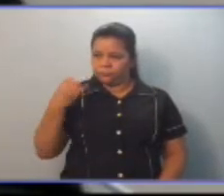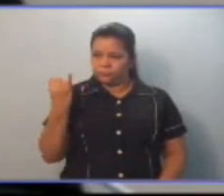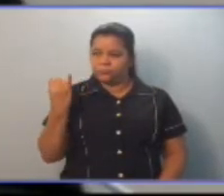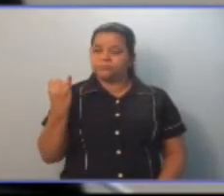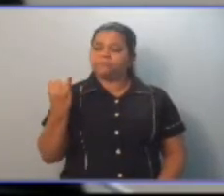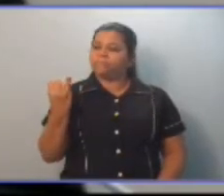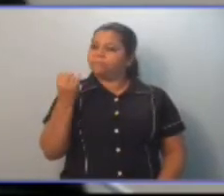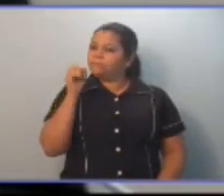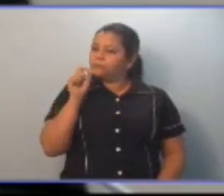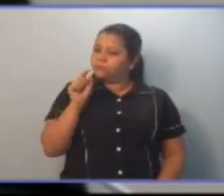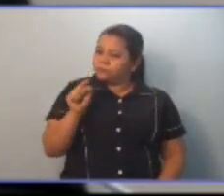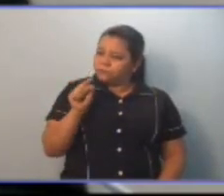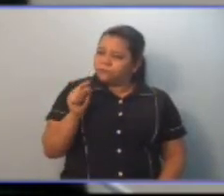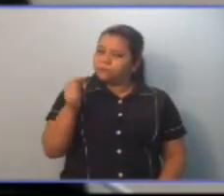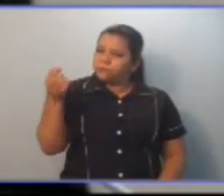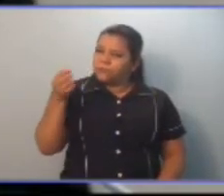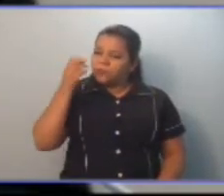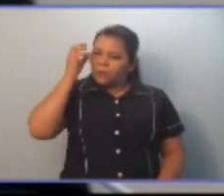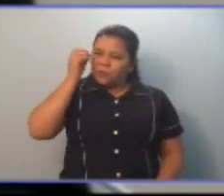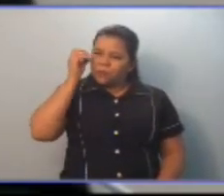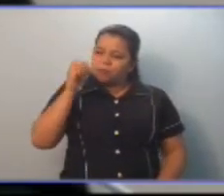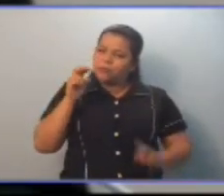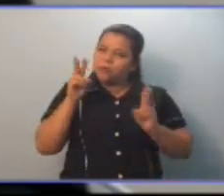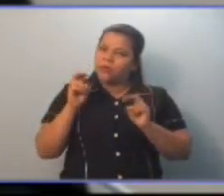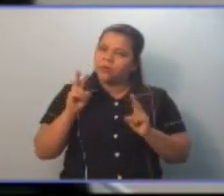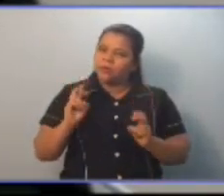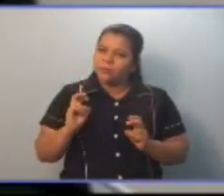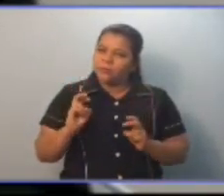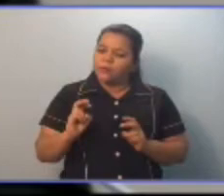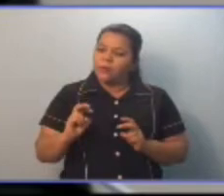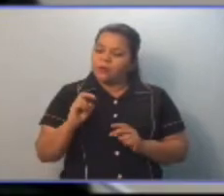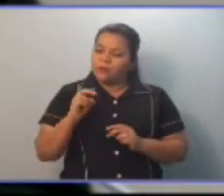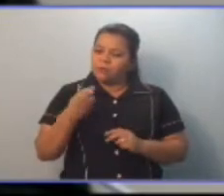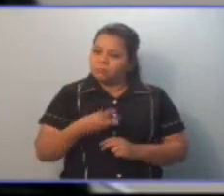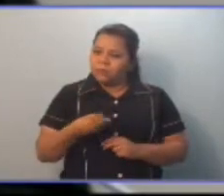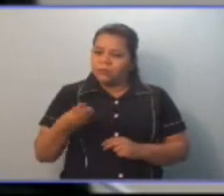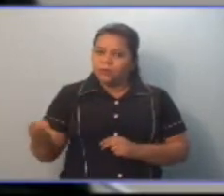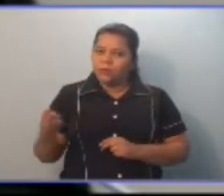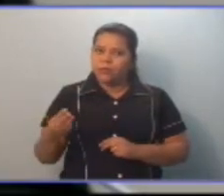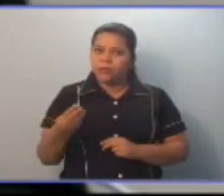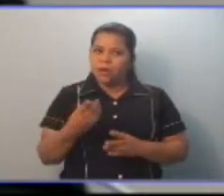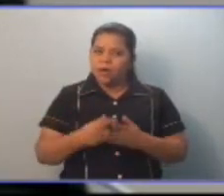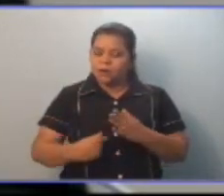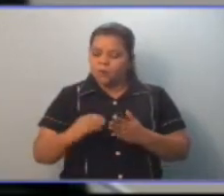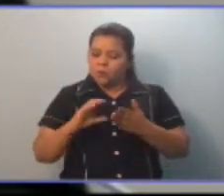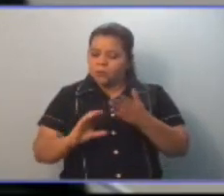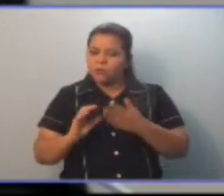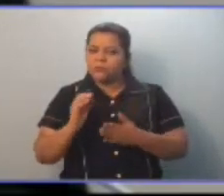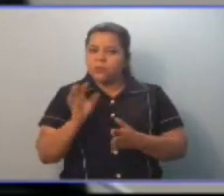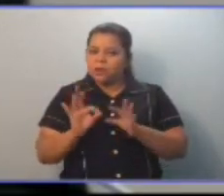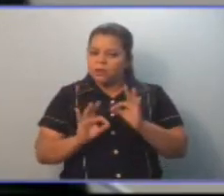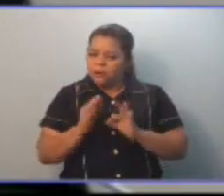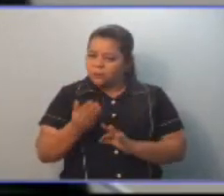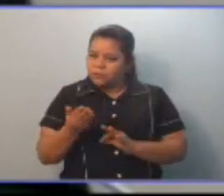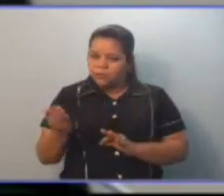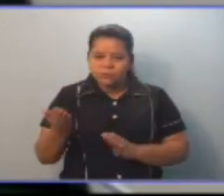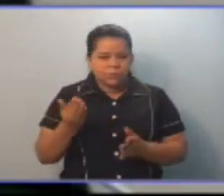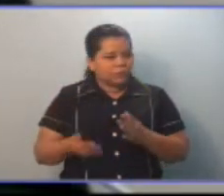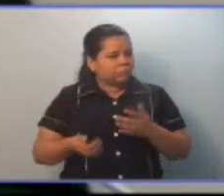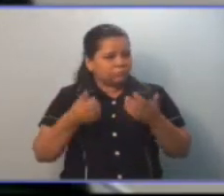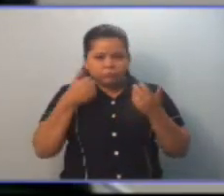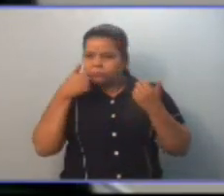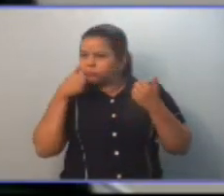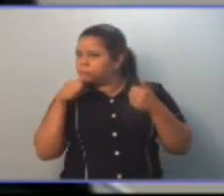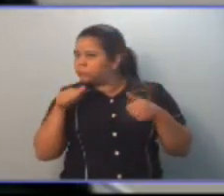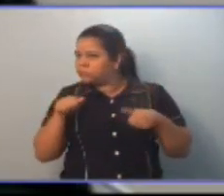es su valoración sobre los precedentes en materia constitucional? Si hay algún precedente con el que no se encuentra de acuerdo o